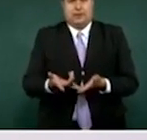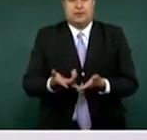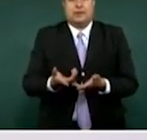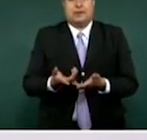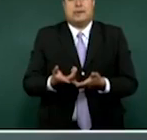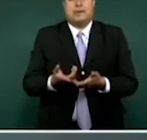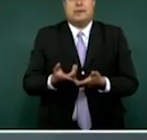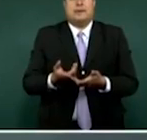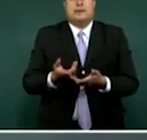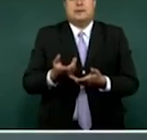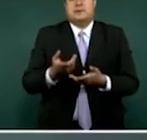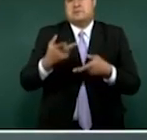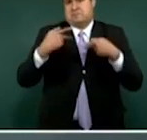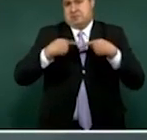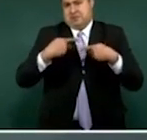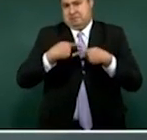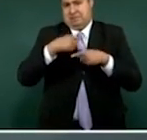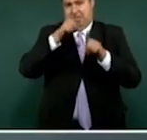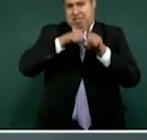los que eran